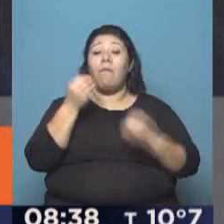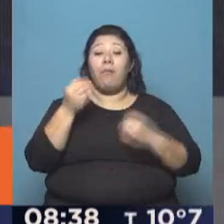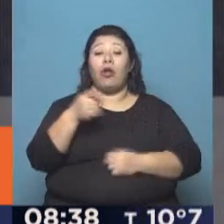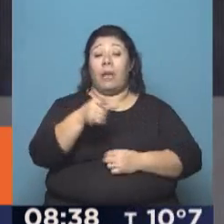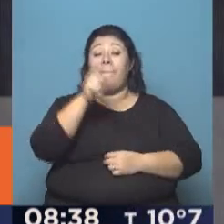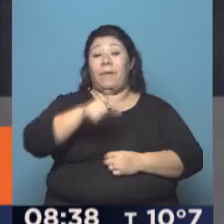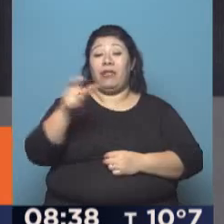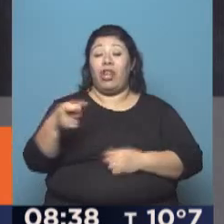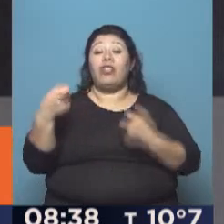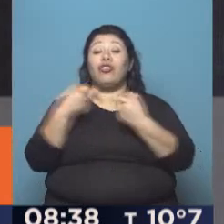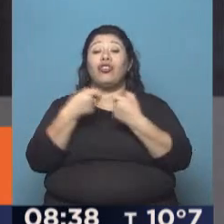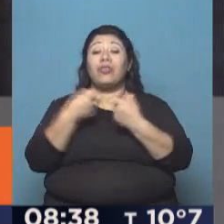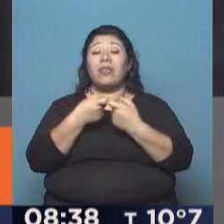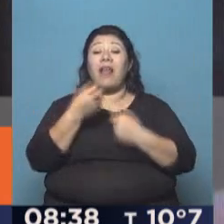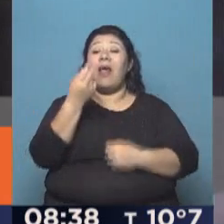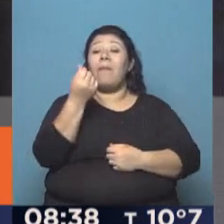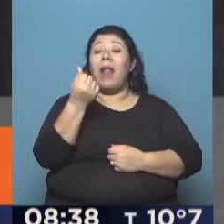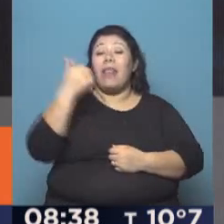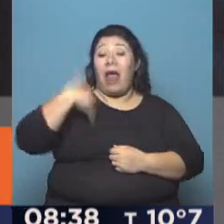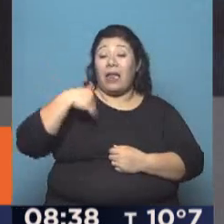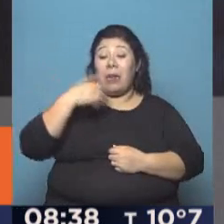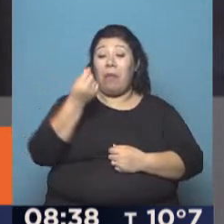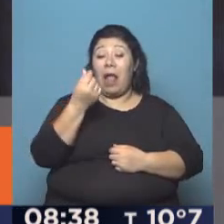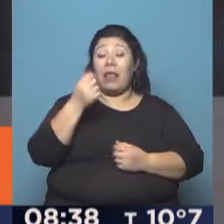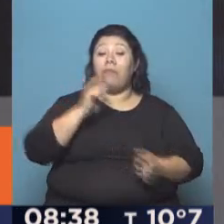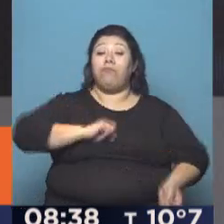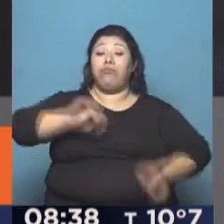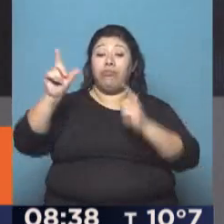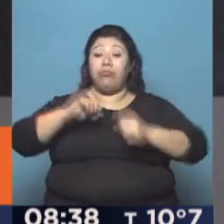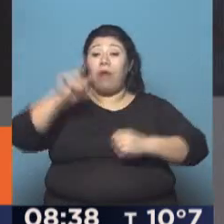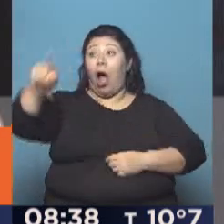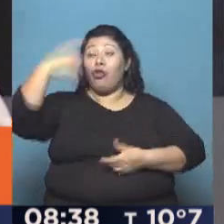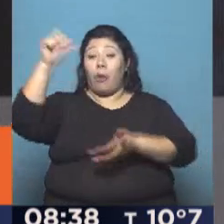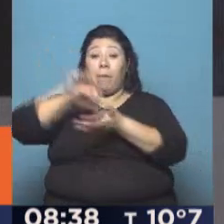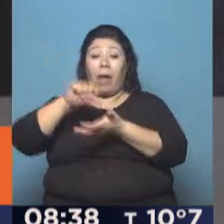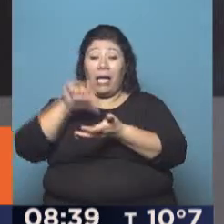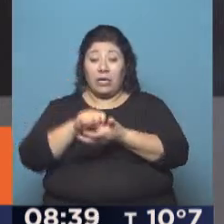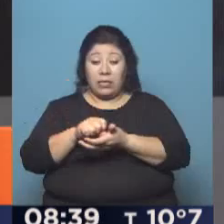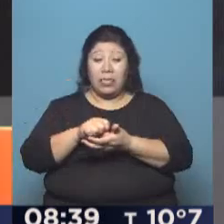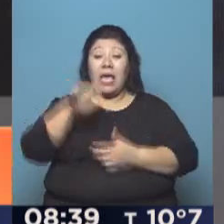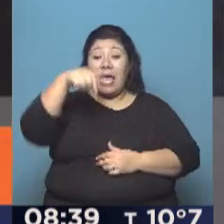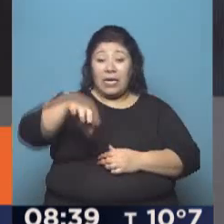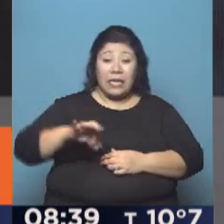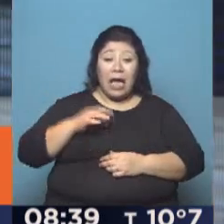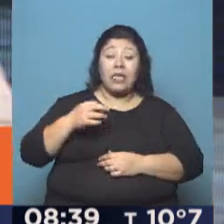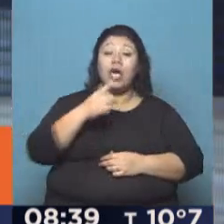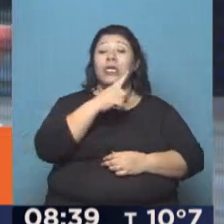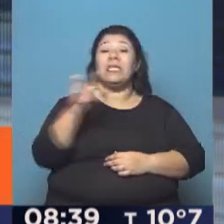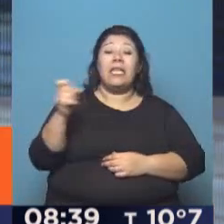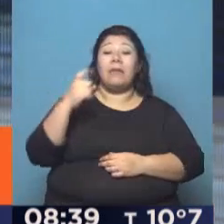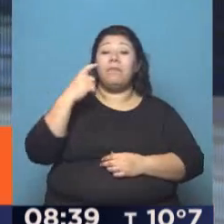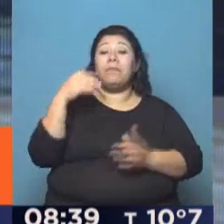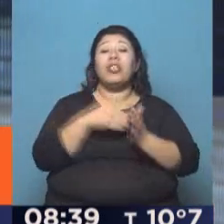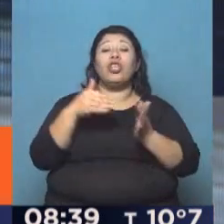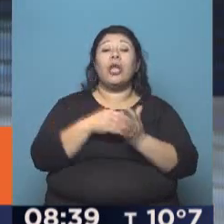sociedades que fugaban plata del Argentina incluso este año se llevaron este año más de 100 millones de pesos de la Argentina que no se